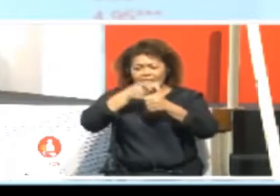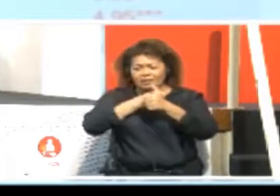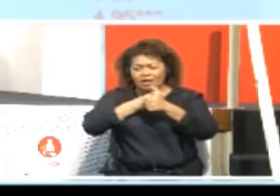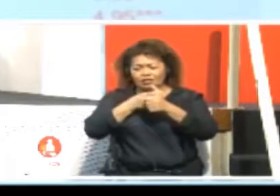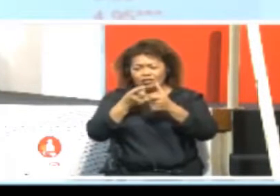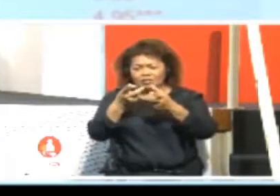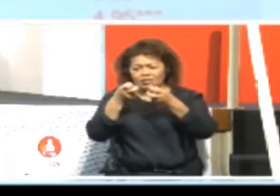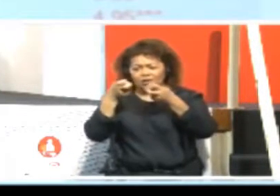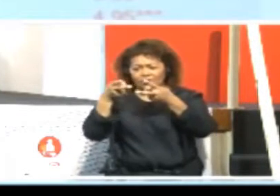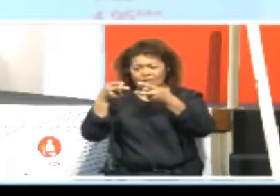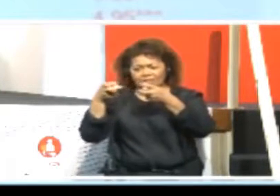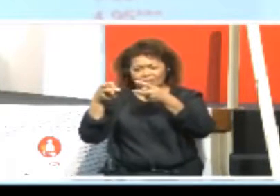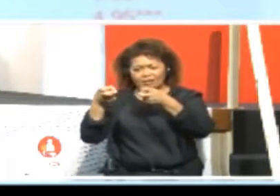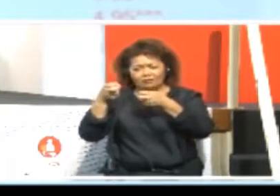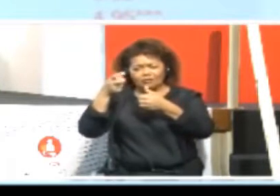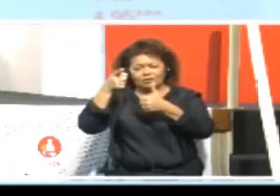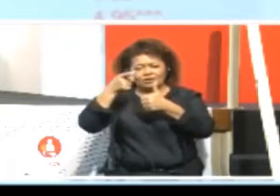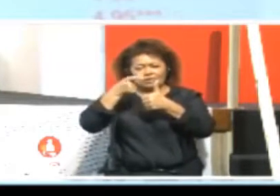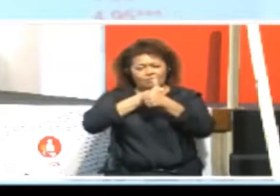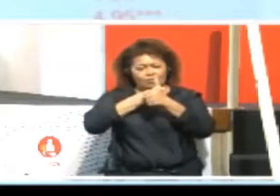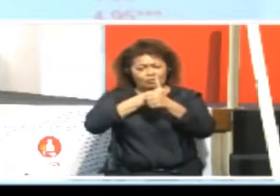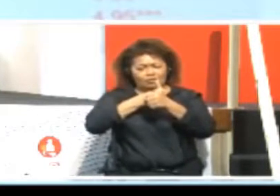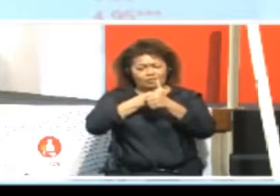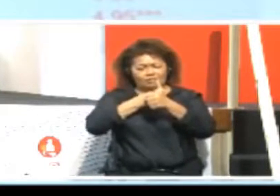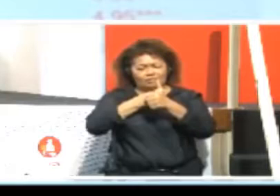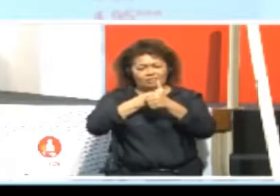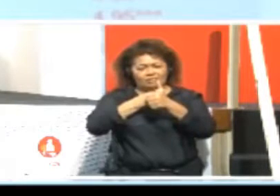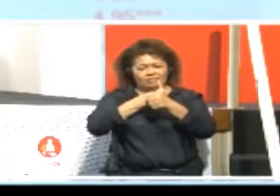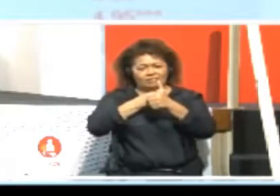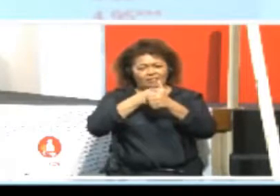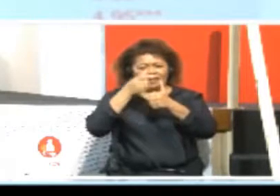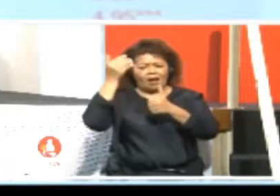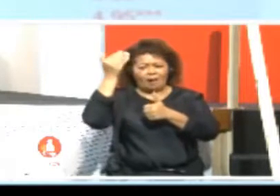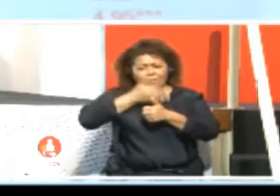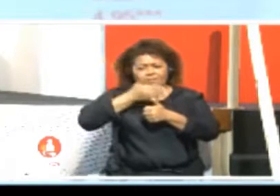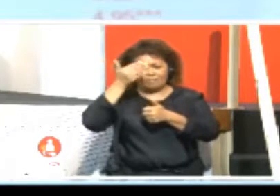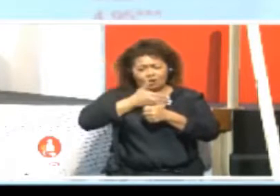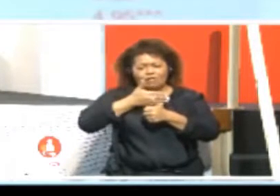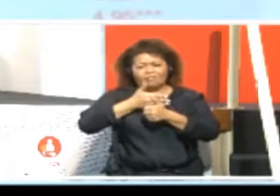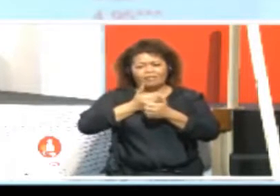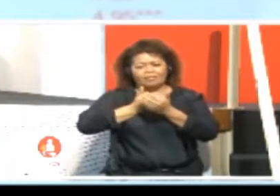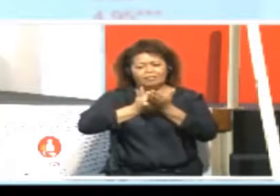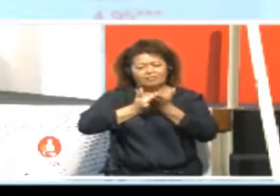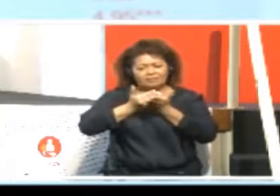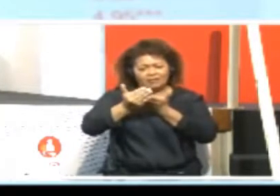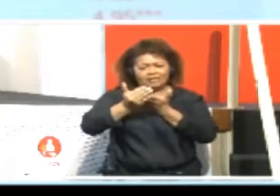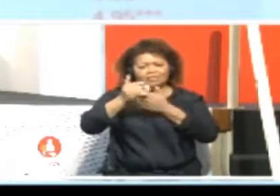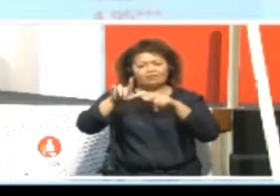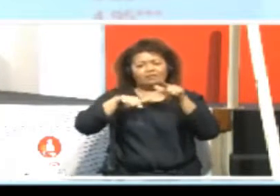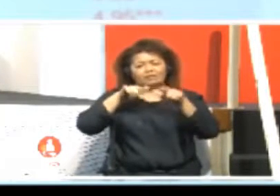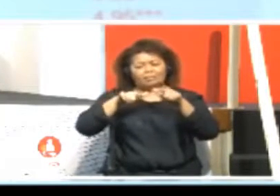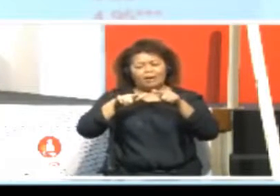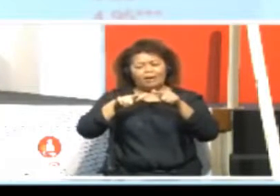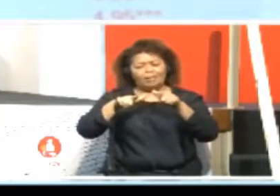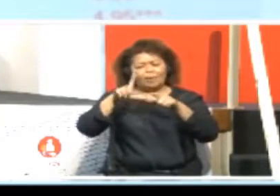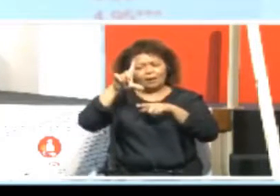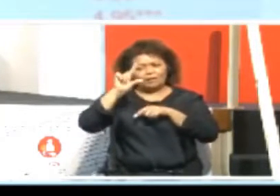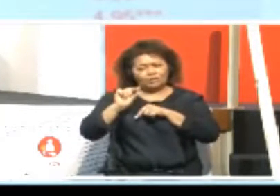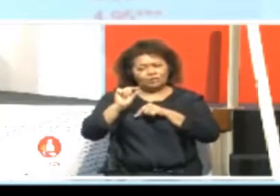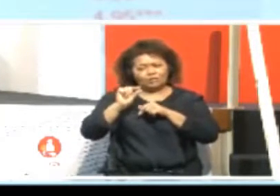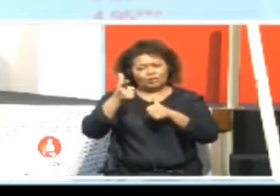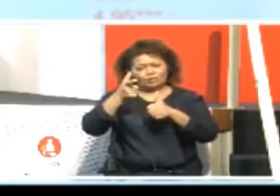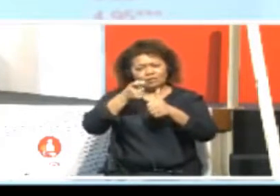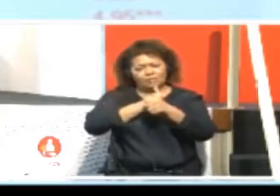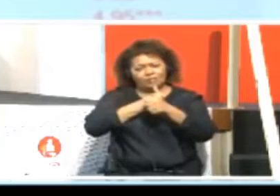aprueba las iniciativas del alcalde, vamos a reducir los impuestos que no se hayan pagado o vamos a promover una